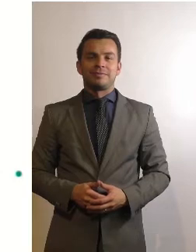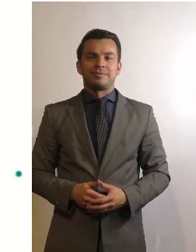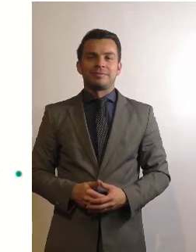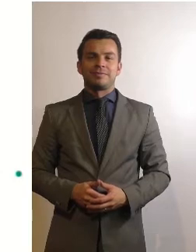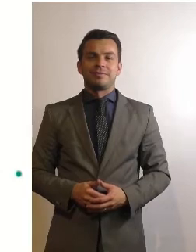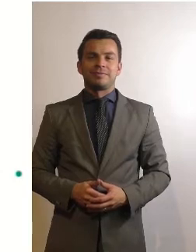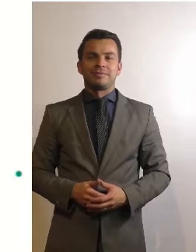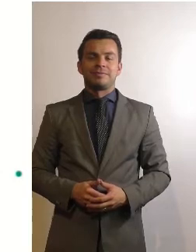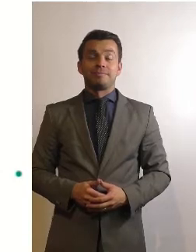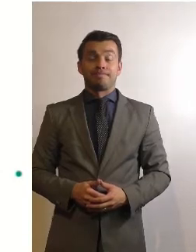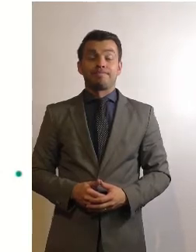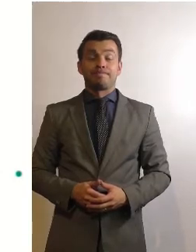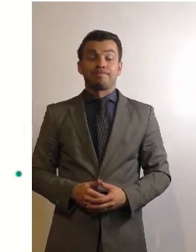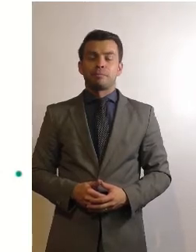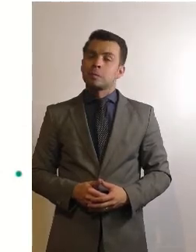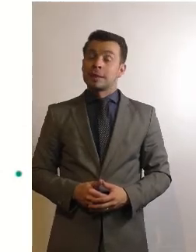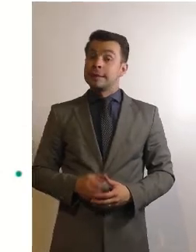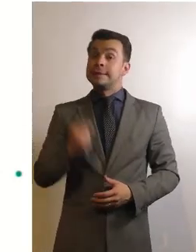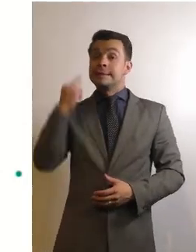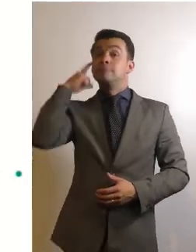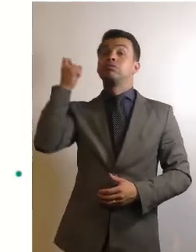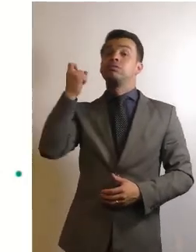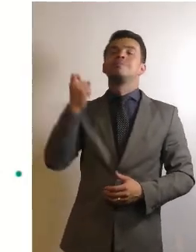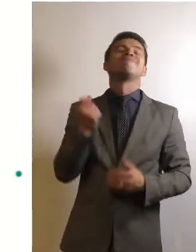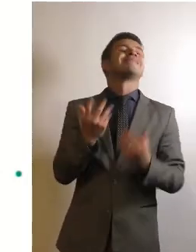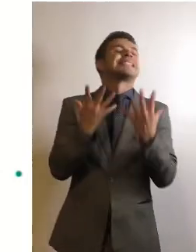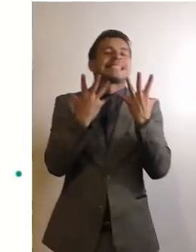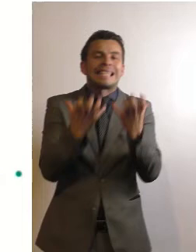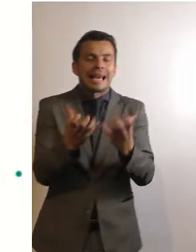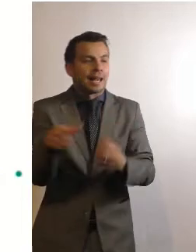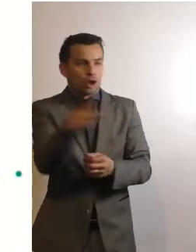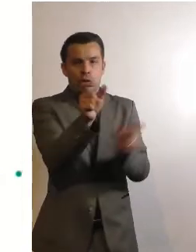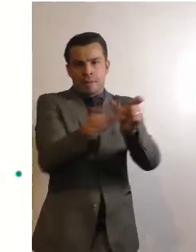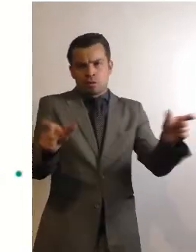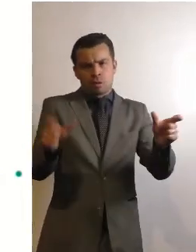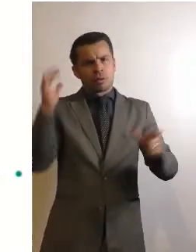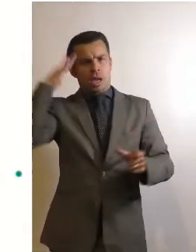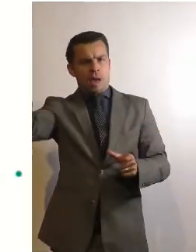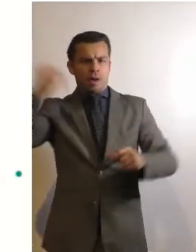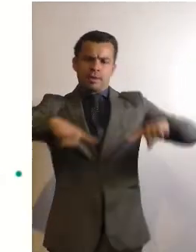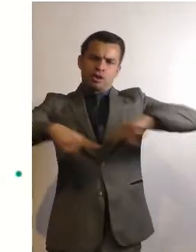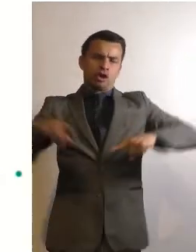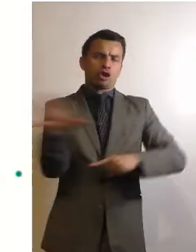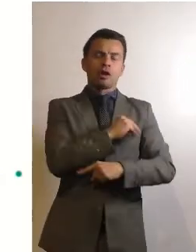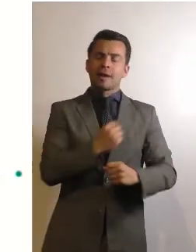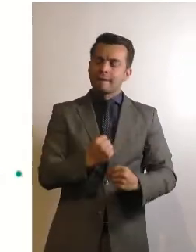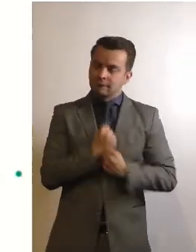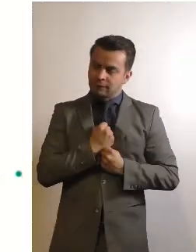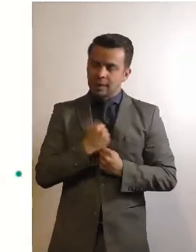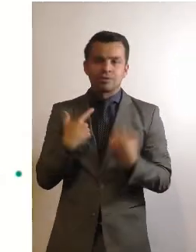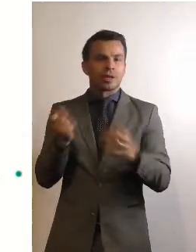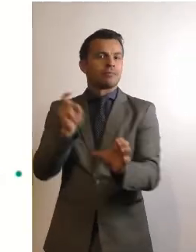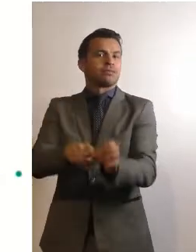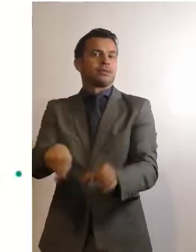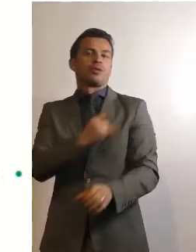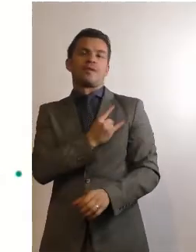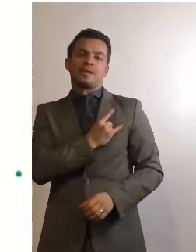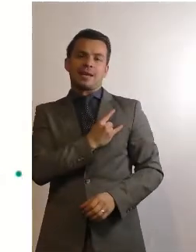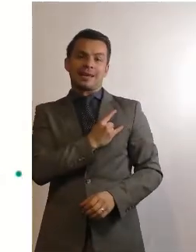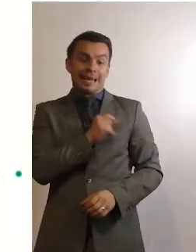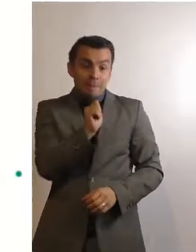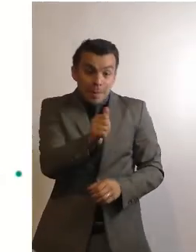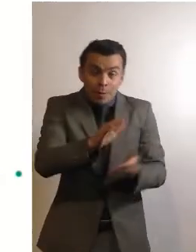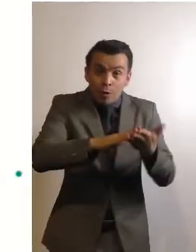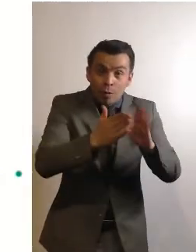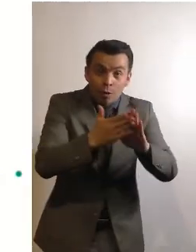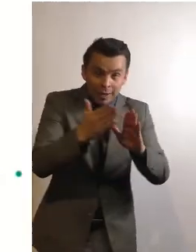Nuestro reto, lograr mayor apropiación y sentido de pertenencia por la universidad a través de la participación de la comunidad universitaria